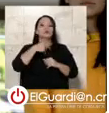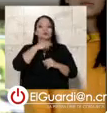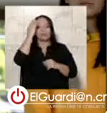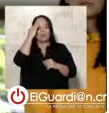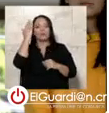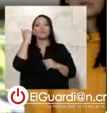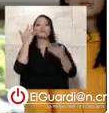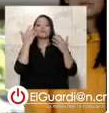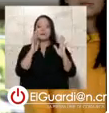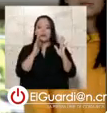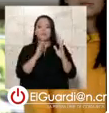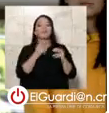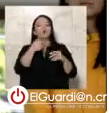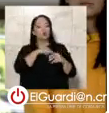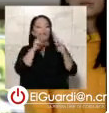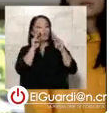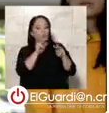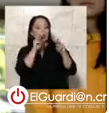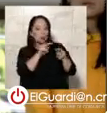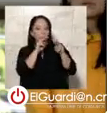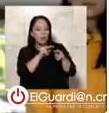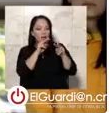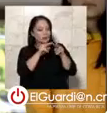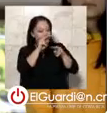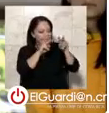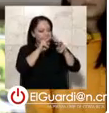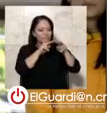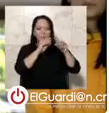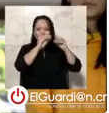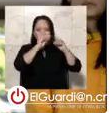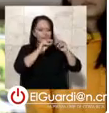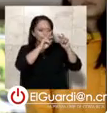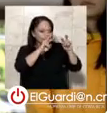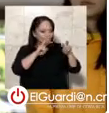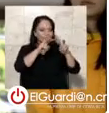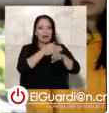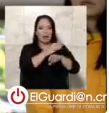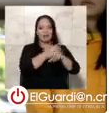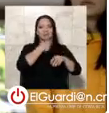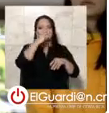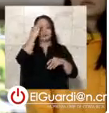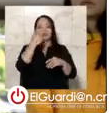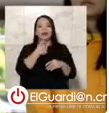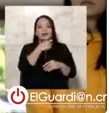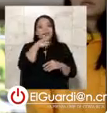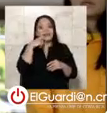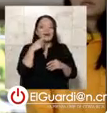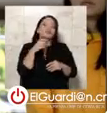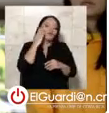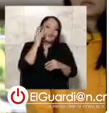se ha estado monitoreando, se ha estado actuando anticipadamente y por eso sabemos que hay sequía. Así es que sí, suena